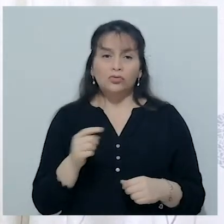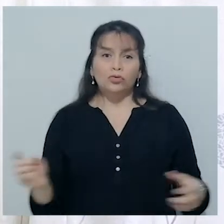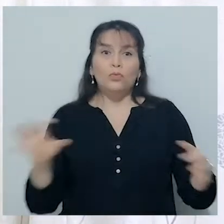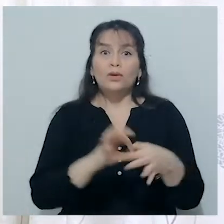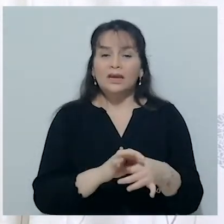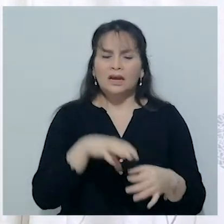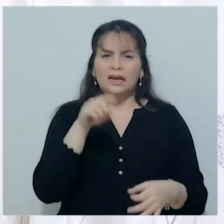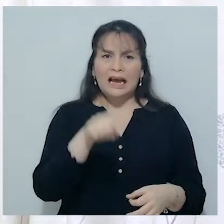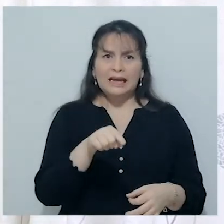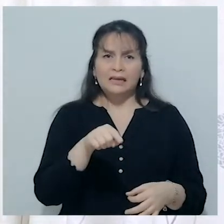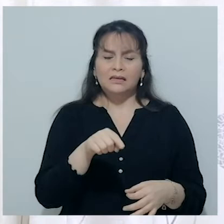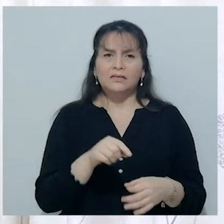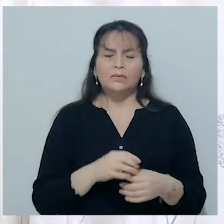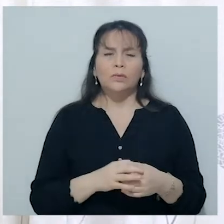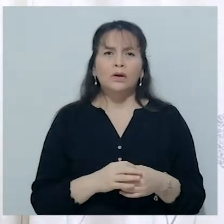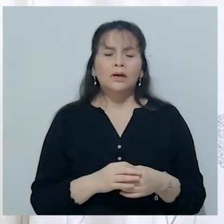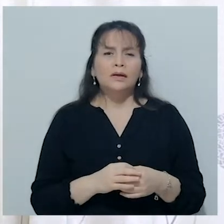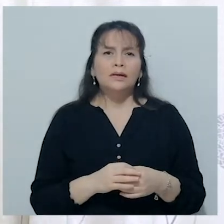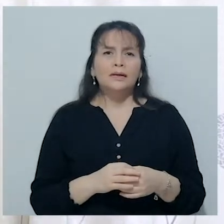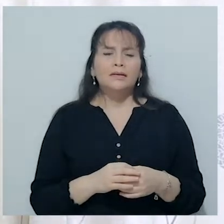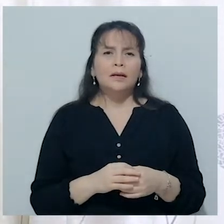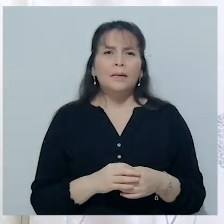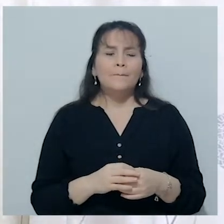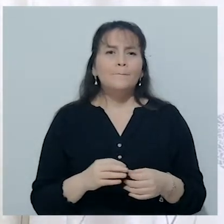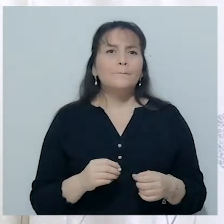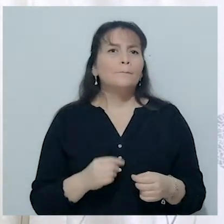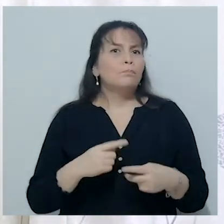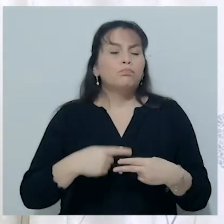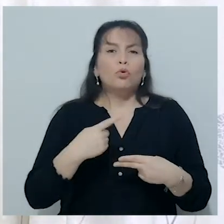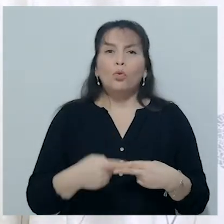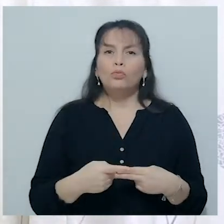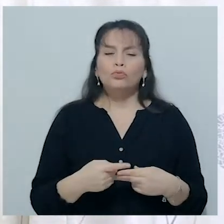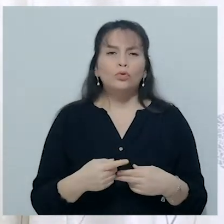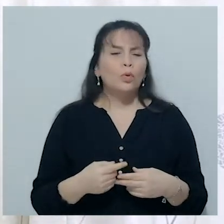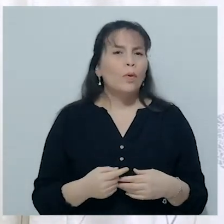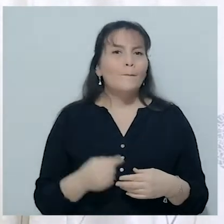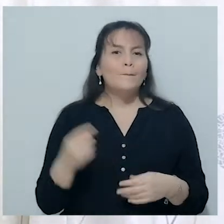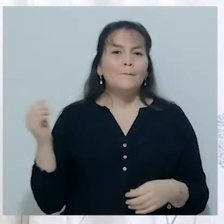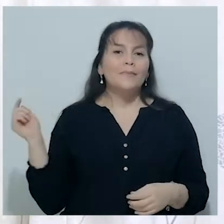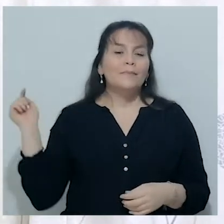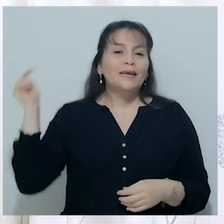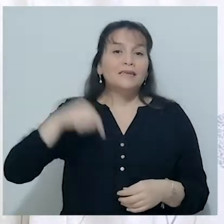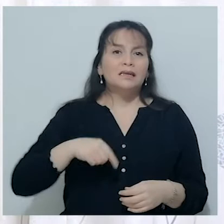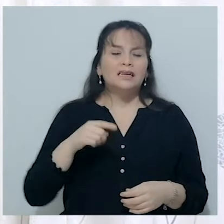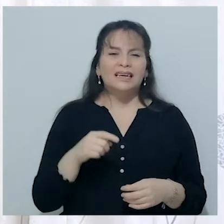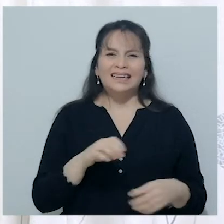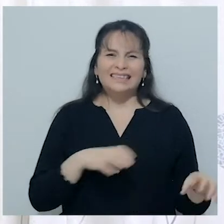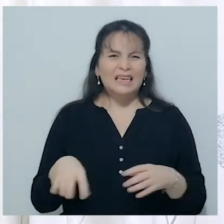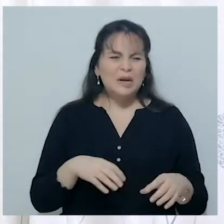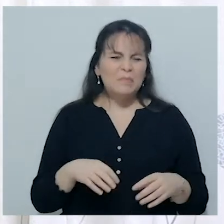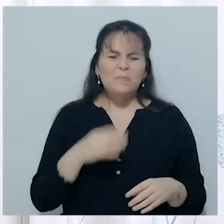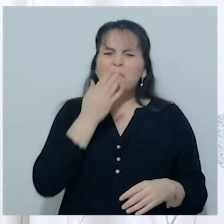se hacían partícipes de este sistema de los cananeos, pronto vendrían a ser